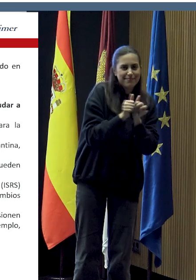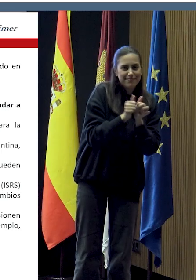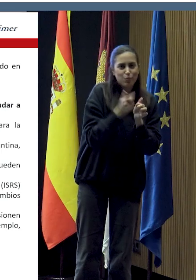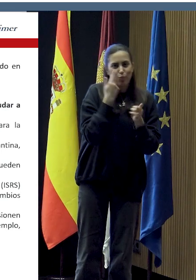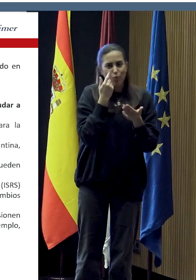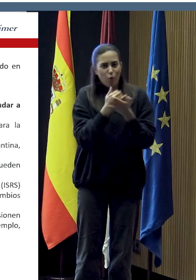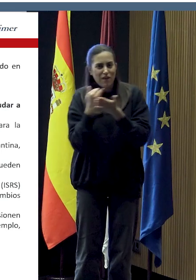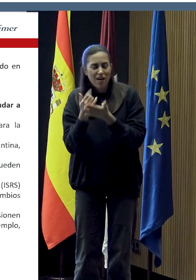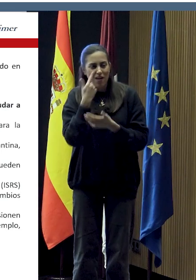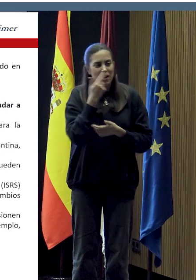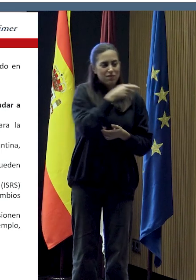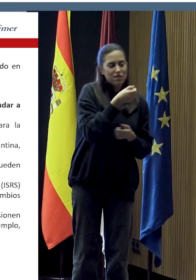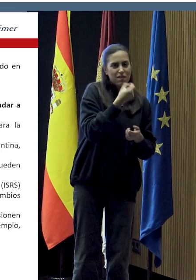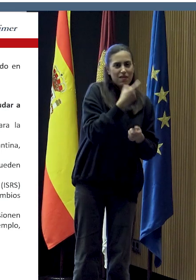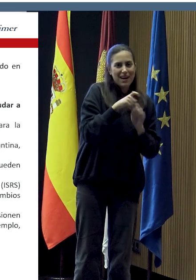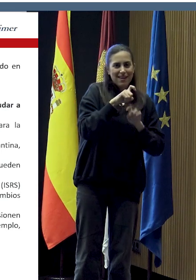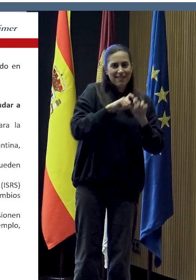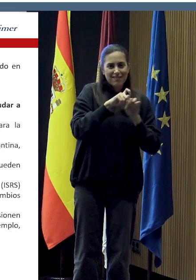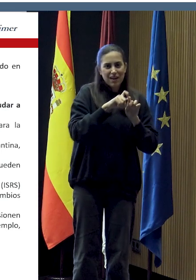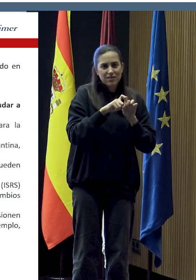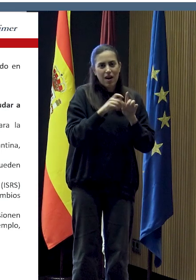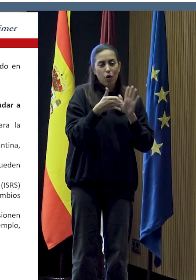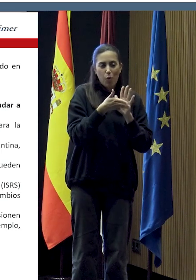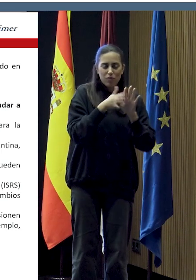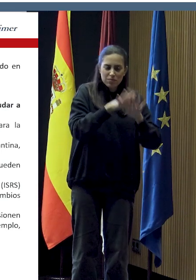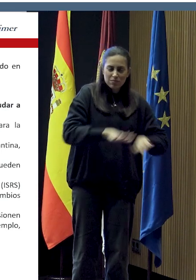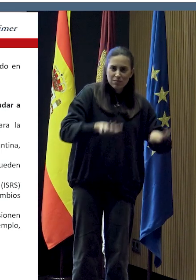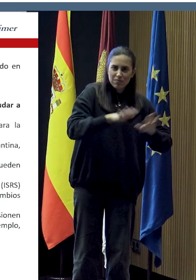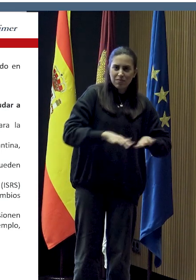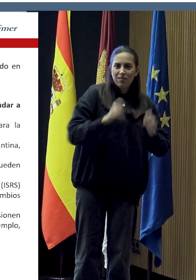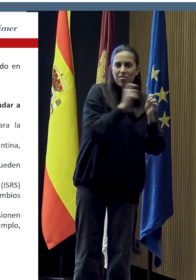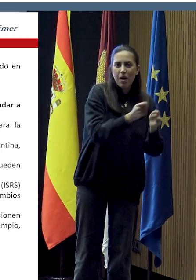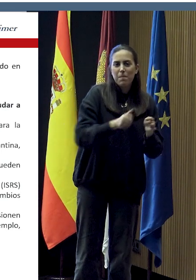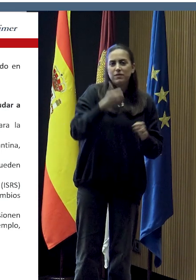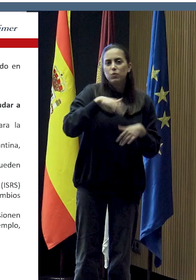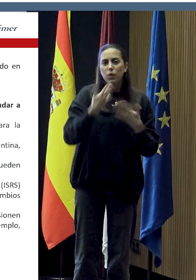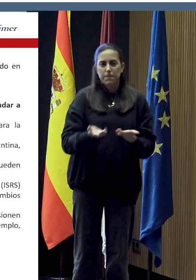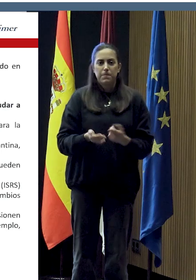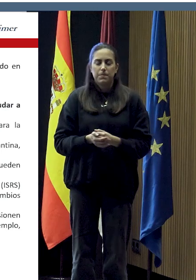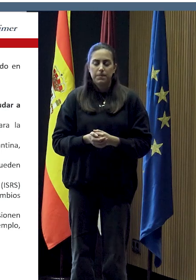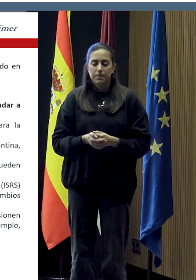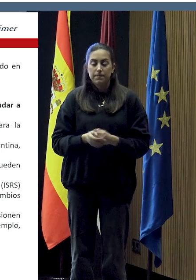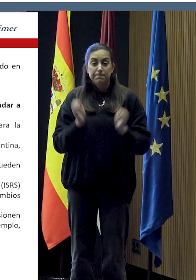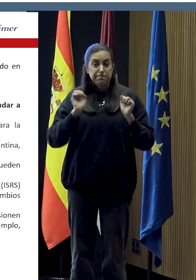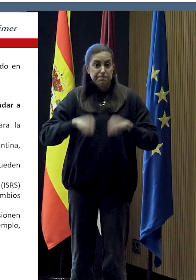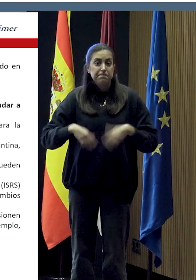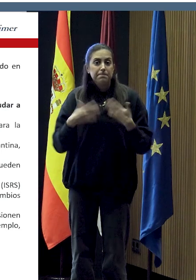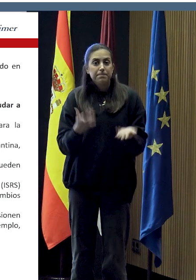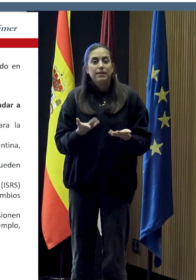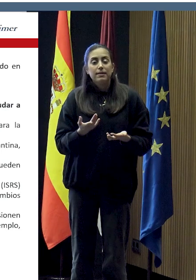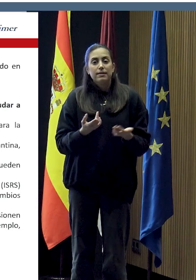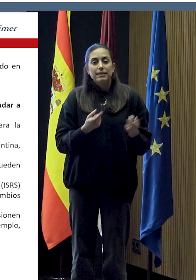a ver cuál es el que retrasa la aparición de nuevos síntomas de la forma más eficiente posible, ¿vale? Y por tanto